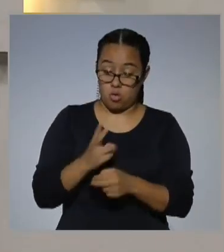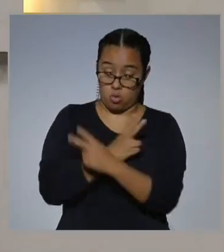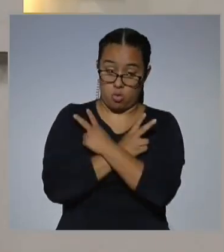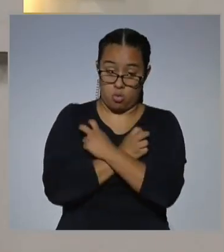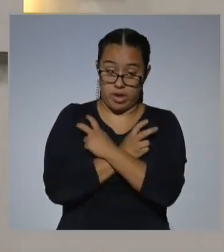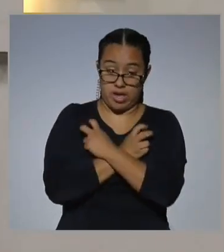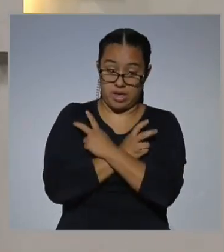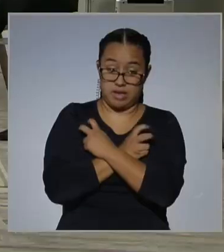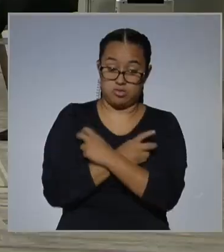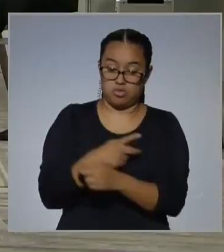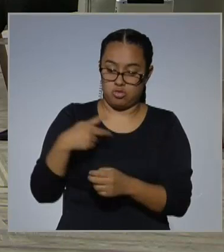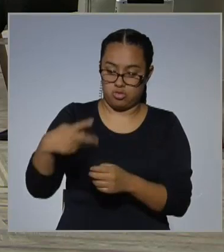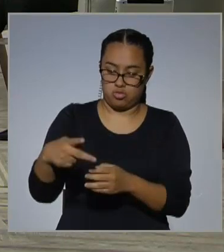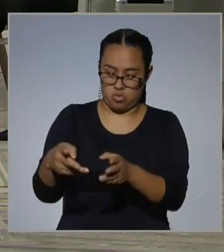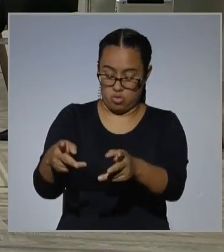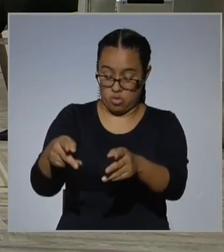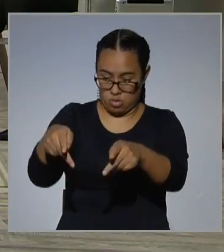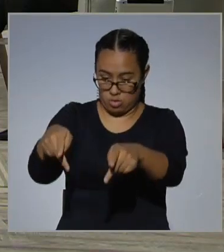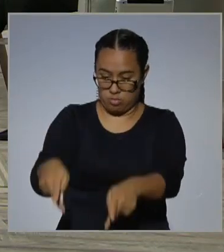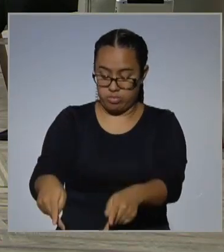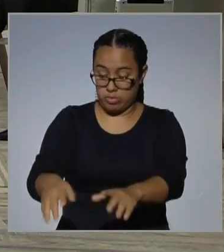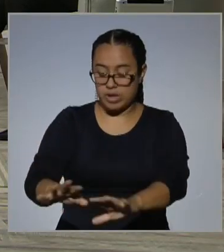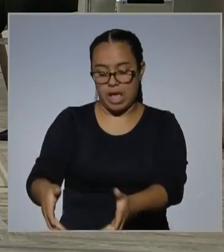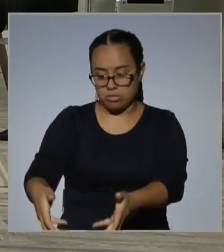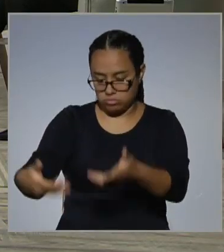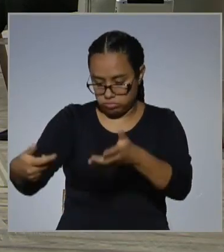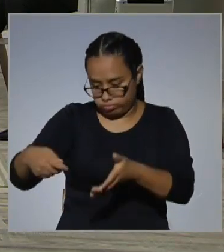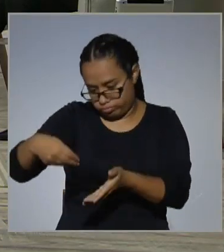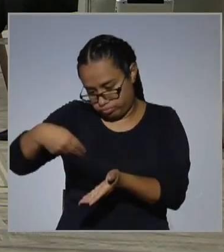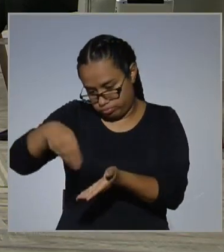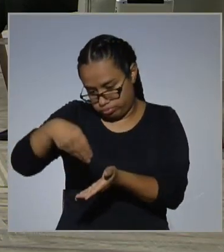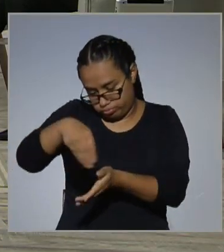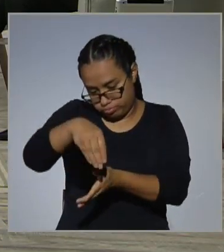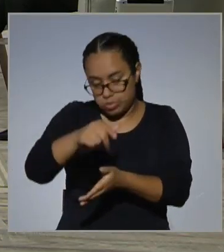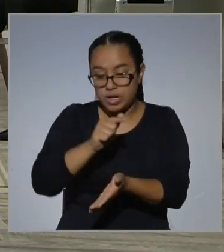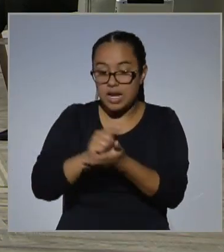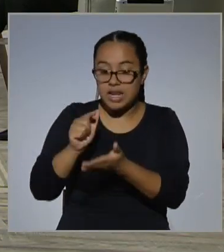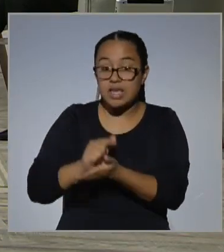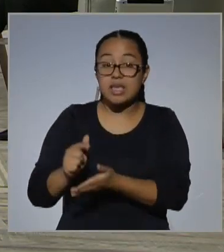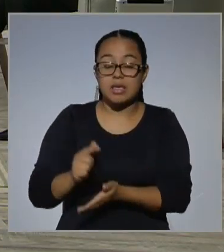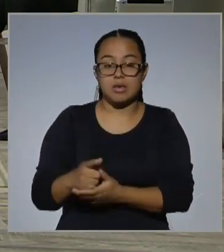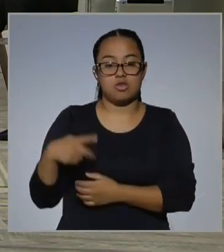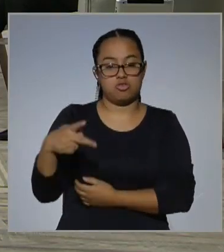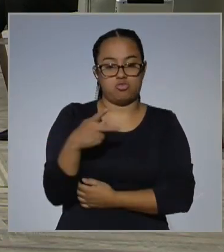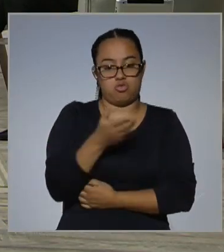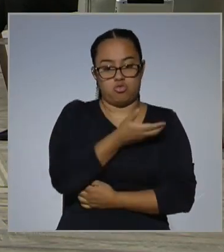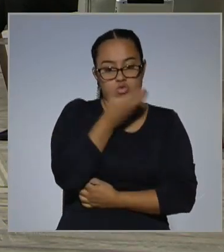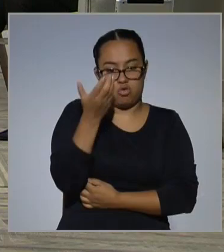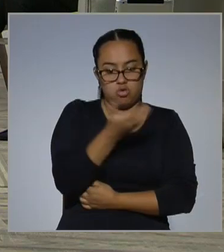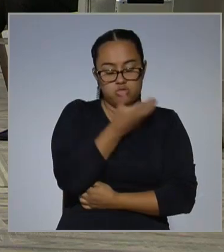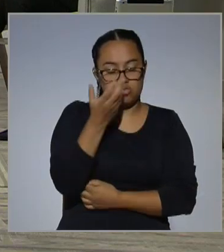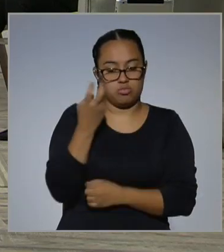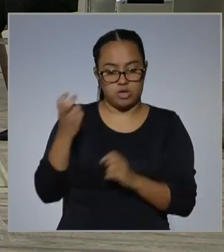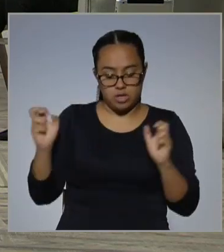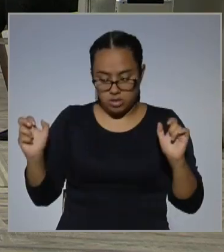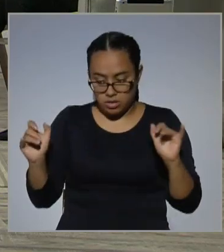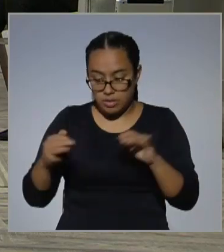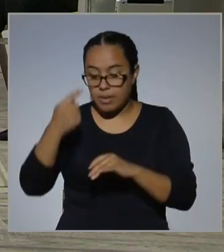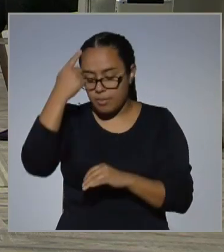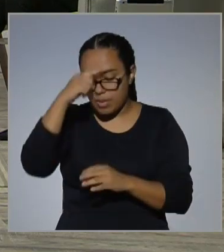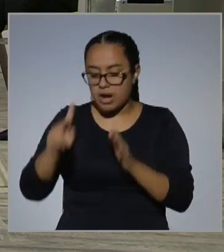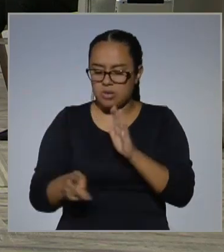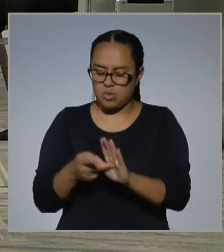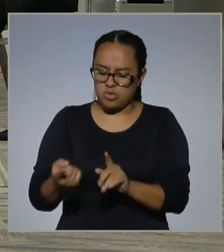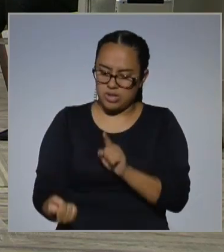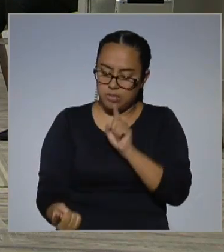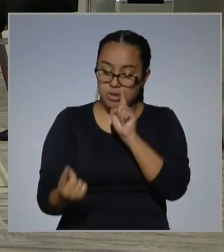huesos directamente de las personas que se nos adelantaron, los limpian, hay todo un ritual, hay toda una ceremonia para poder reencontrarse